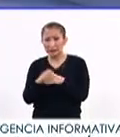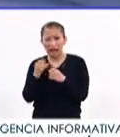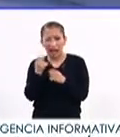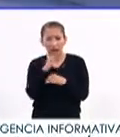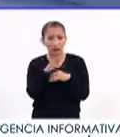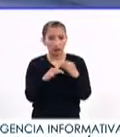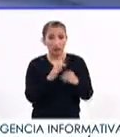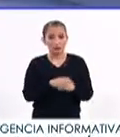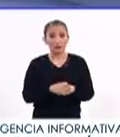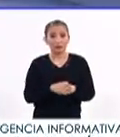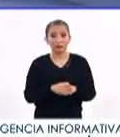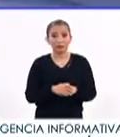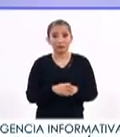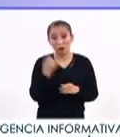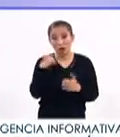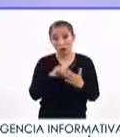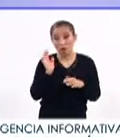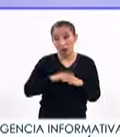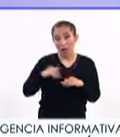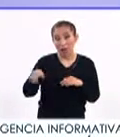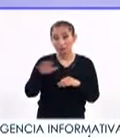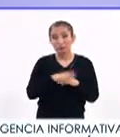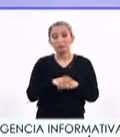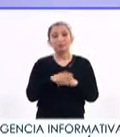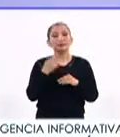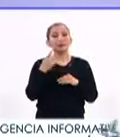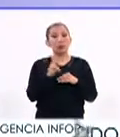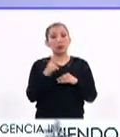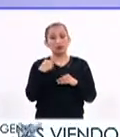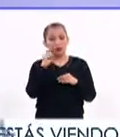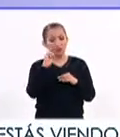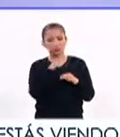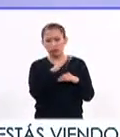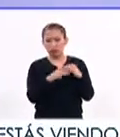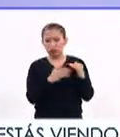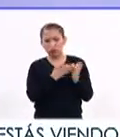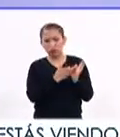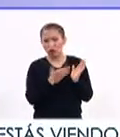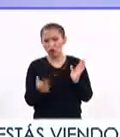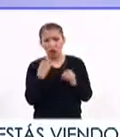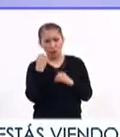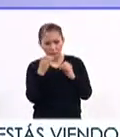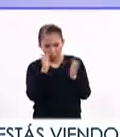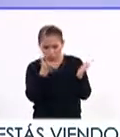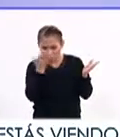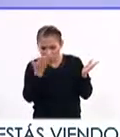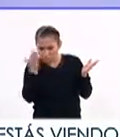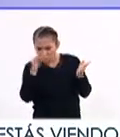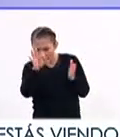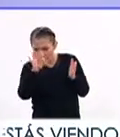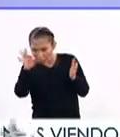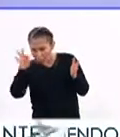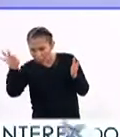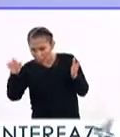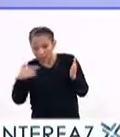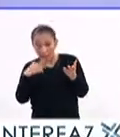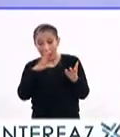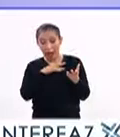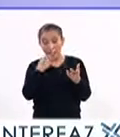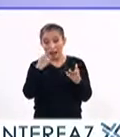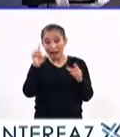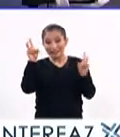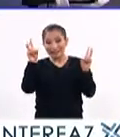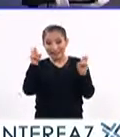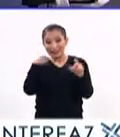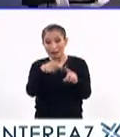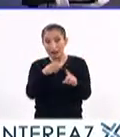Casi todas, ¿eh? Wow. Y yo supongo que habrá más, pero se aventó yo creo que toda la obra completa de Borges y tiene referencias que